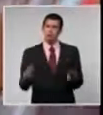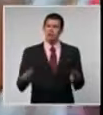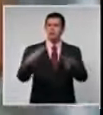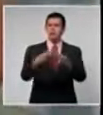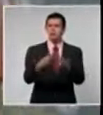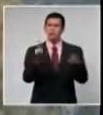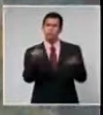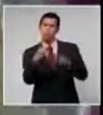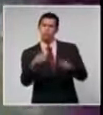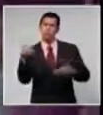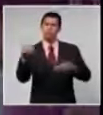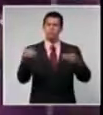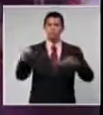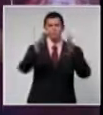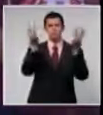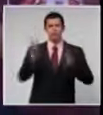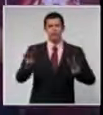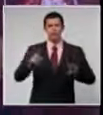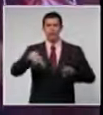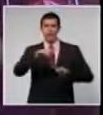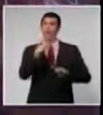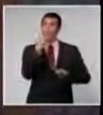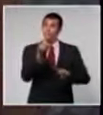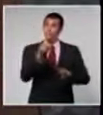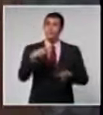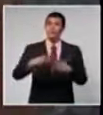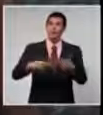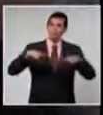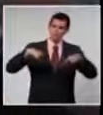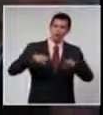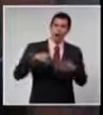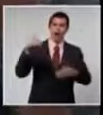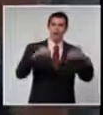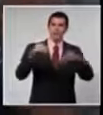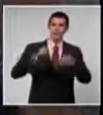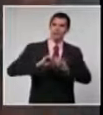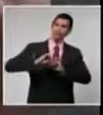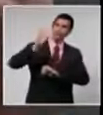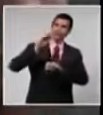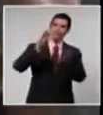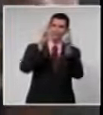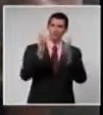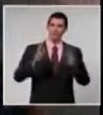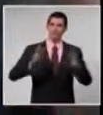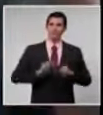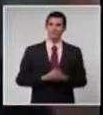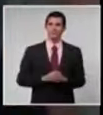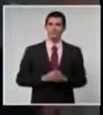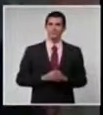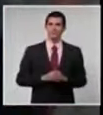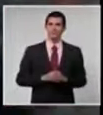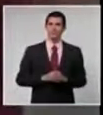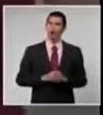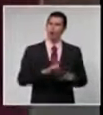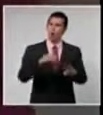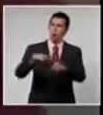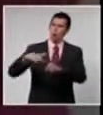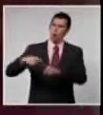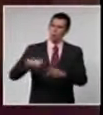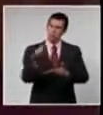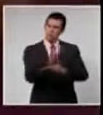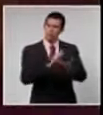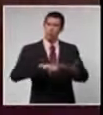y el Ministerio de Cultura de Cuba. Junto a otros virtuosos artistas, escritores, personalidades y activistas sociales, el